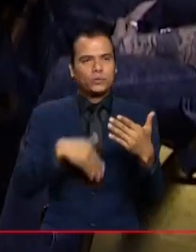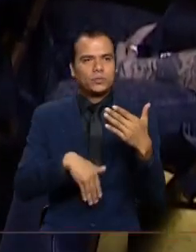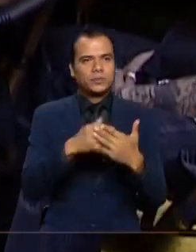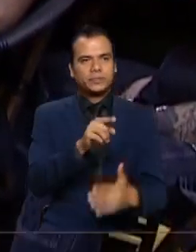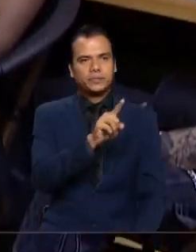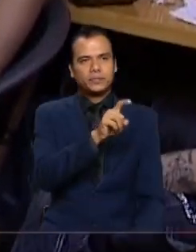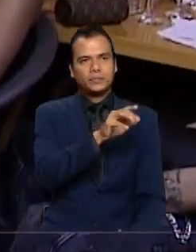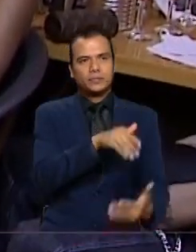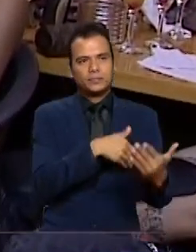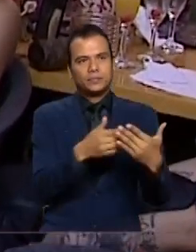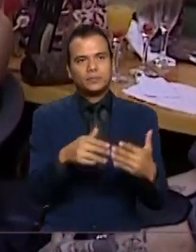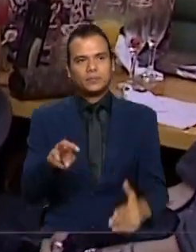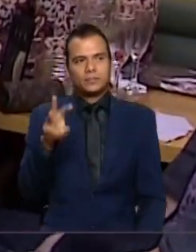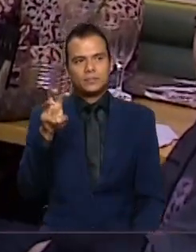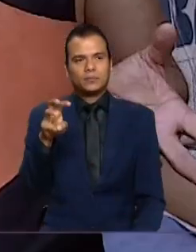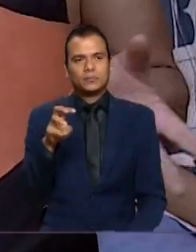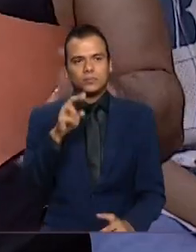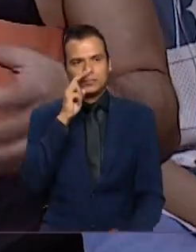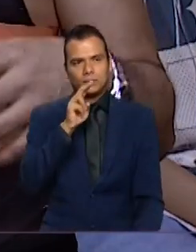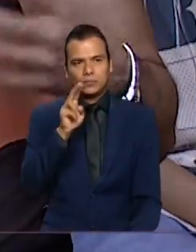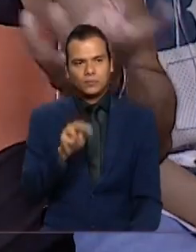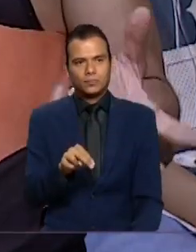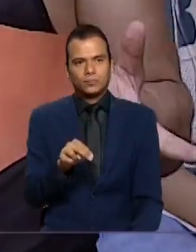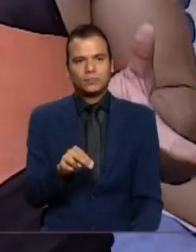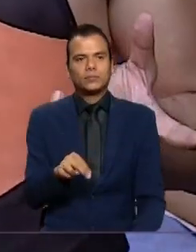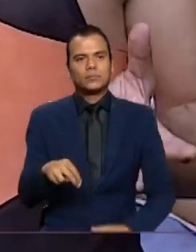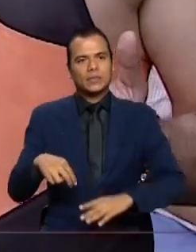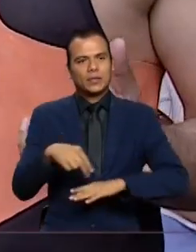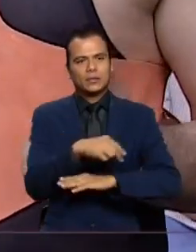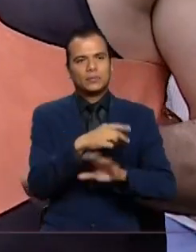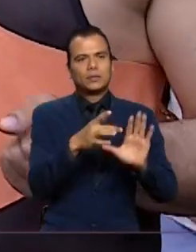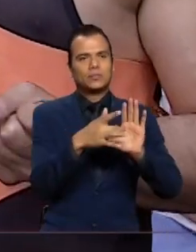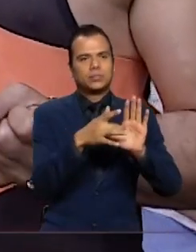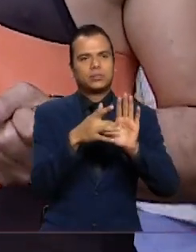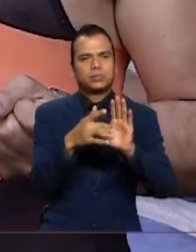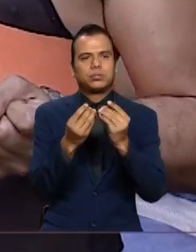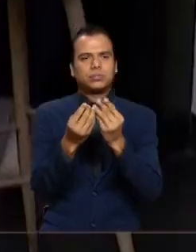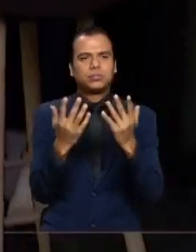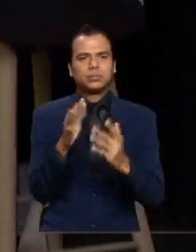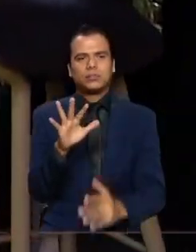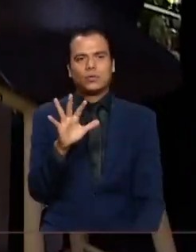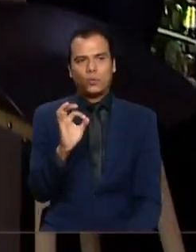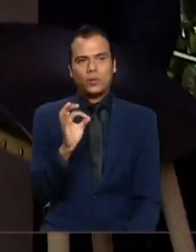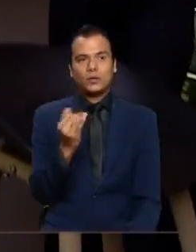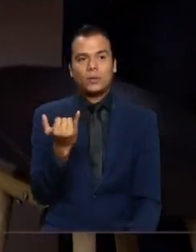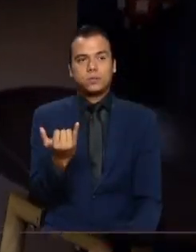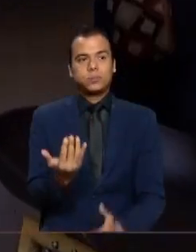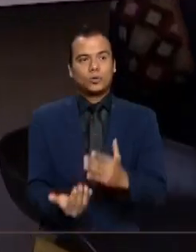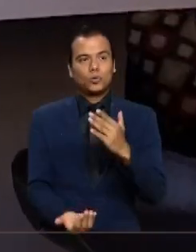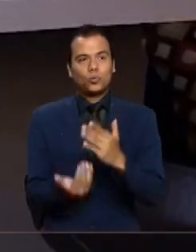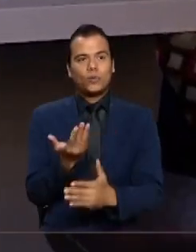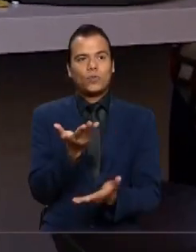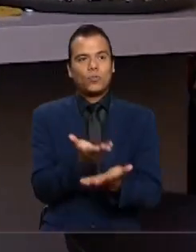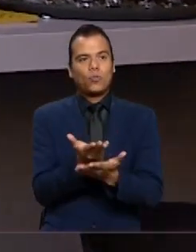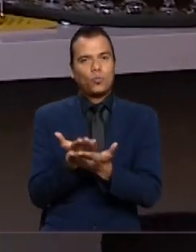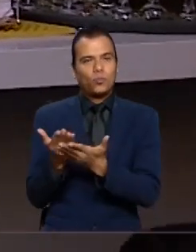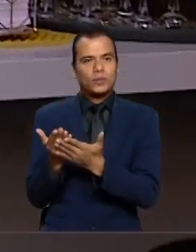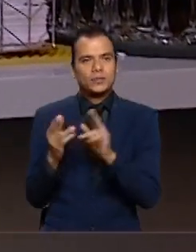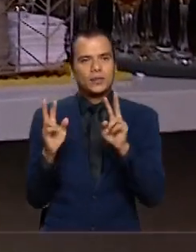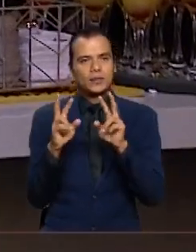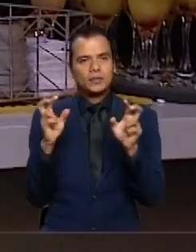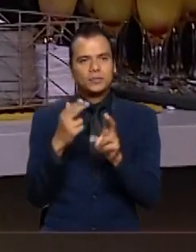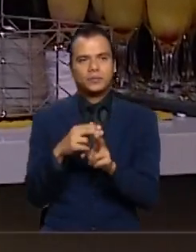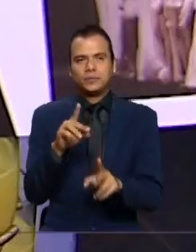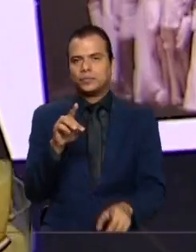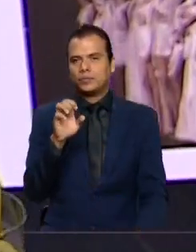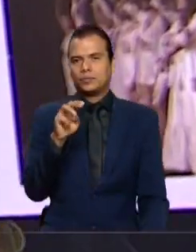y el 8 de junio, contará con 50 desfiles, entre los cuales se incluirá una novedosa propuesta de moda democrática, así